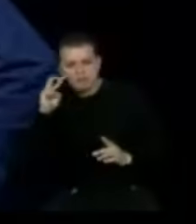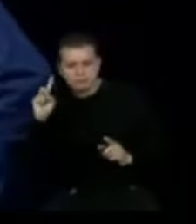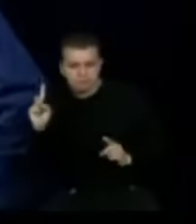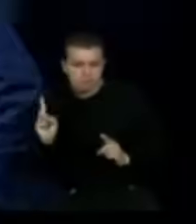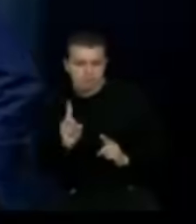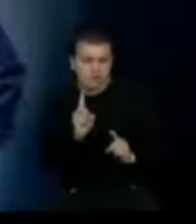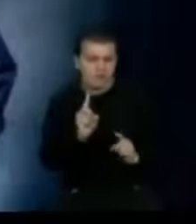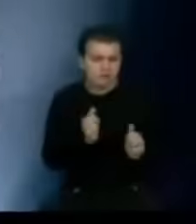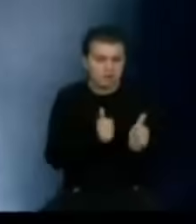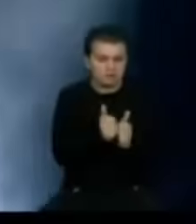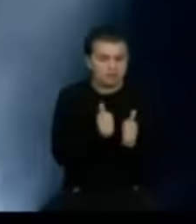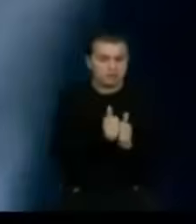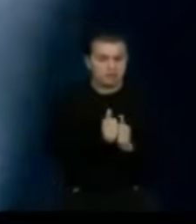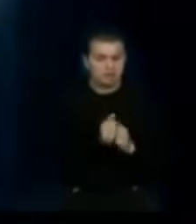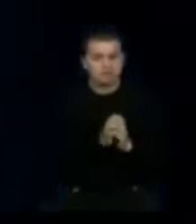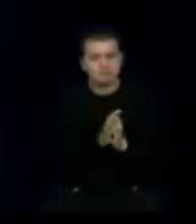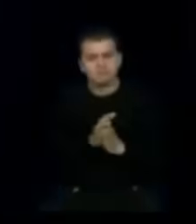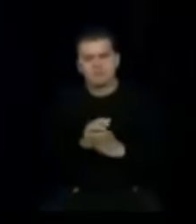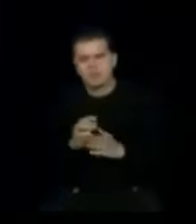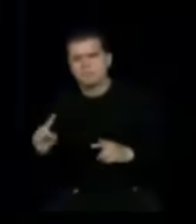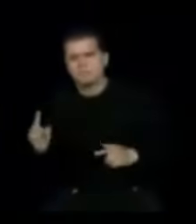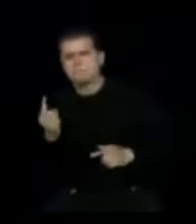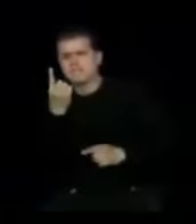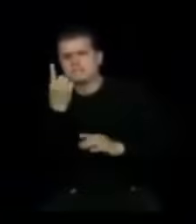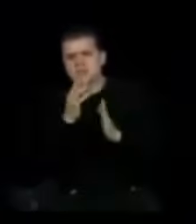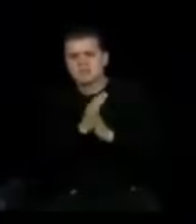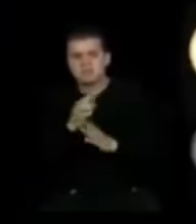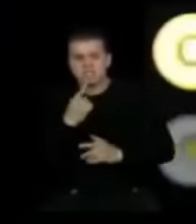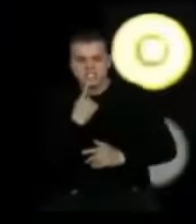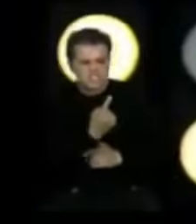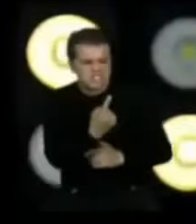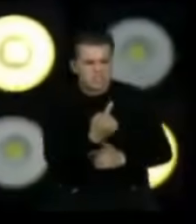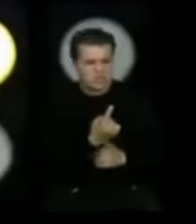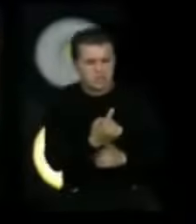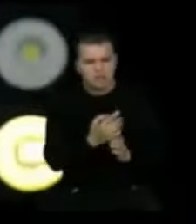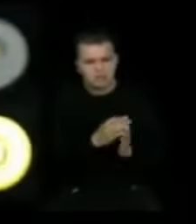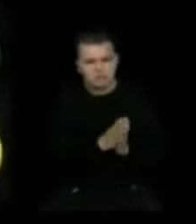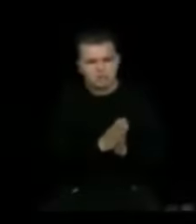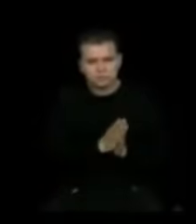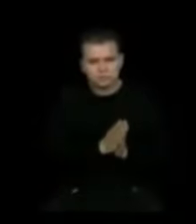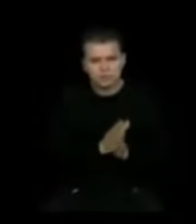discípulos. Y en primer lugar, Él les reprocha